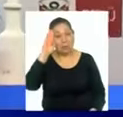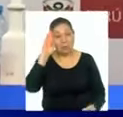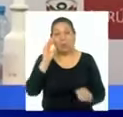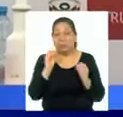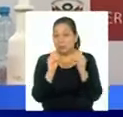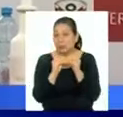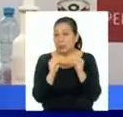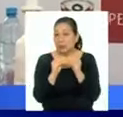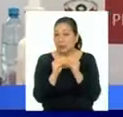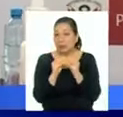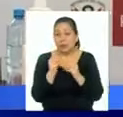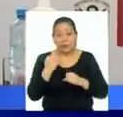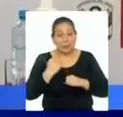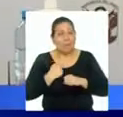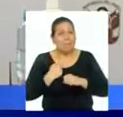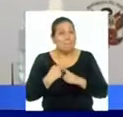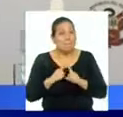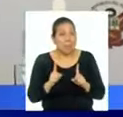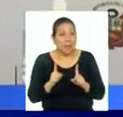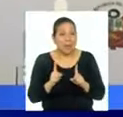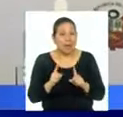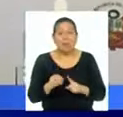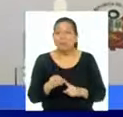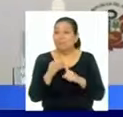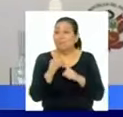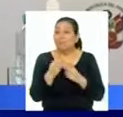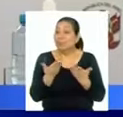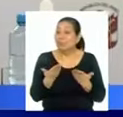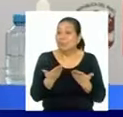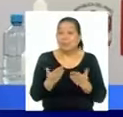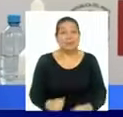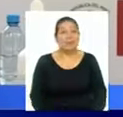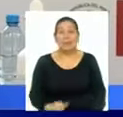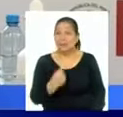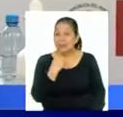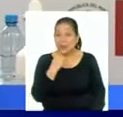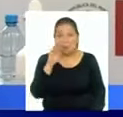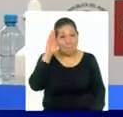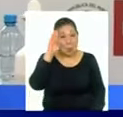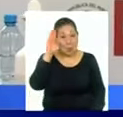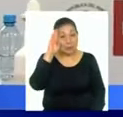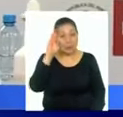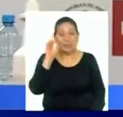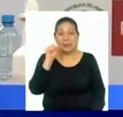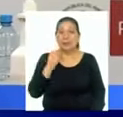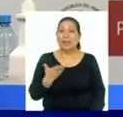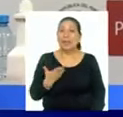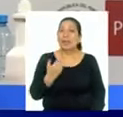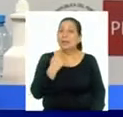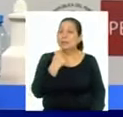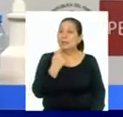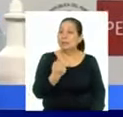y eventualmente las Fuerzas Armadas, pero principalmente, ¿no?, y esencialmente la Policía Nacional del Perú,